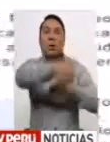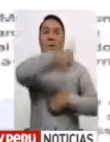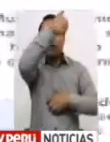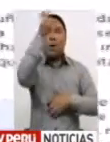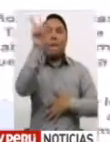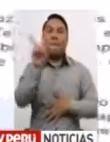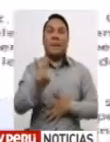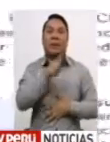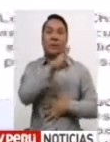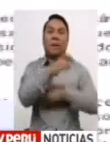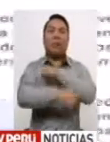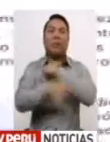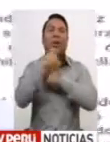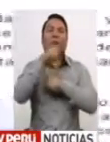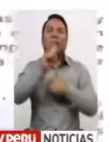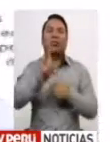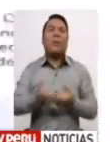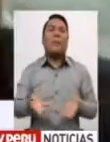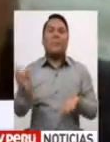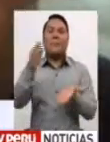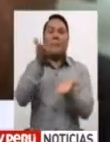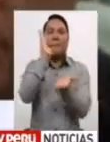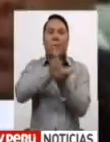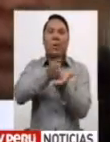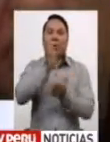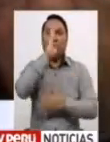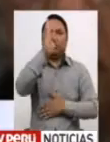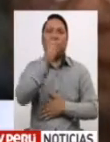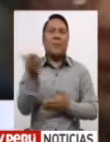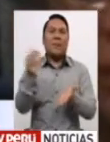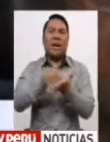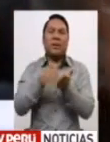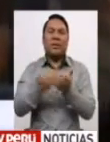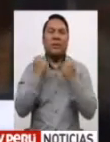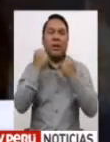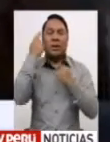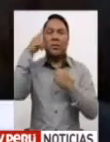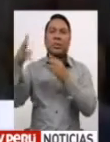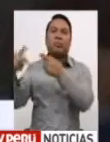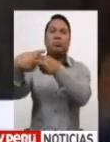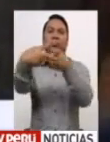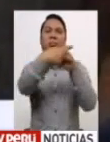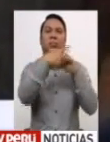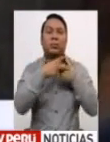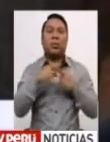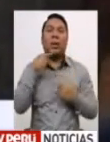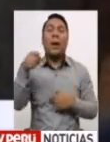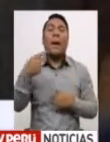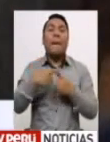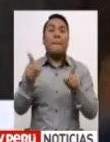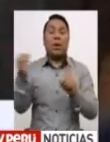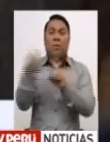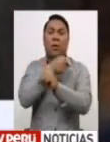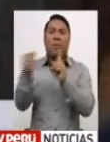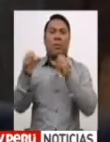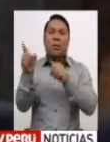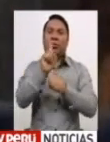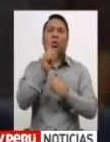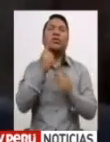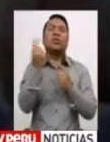han radicalizado las medidas de control. Además, que los periodistas peruanos no han sufrido maltrato o agresión alguna.